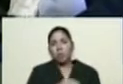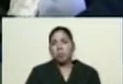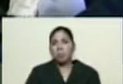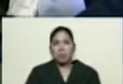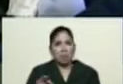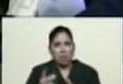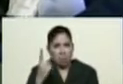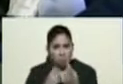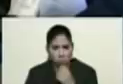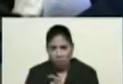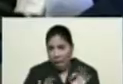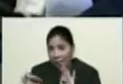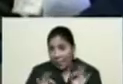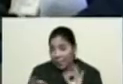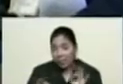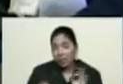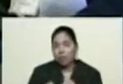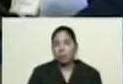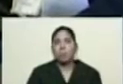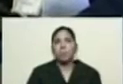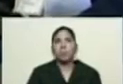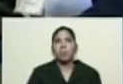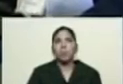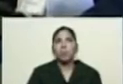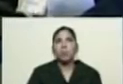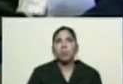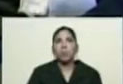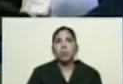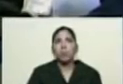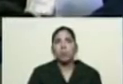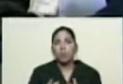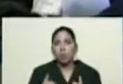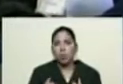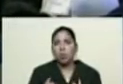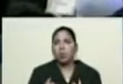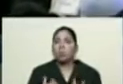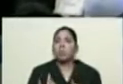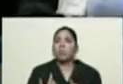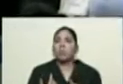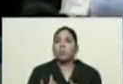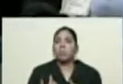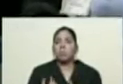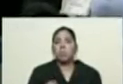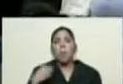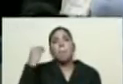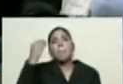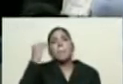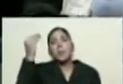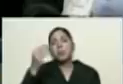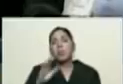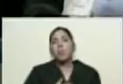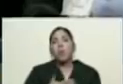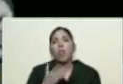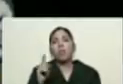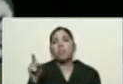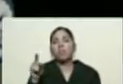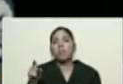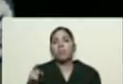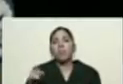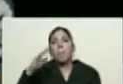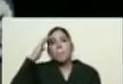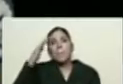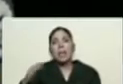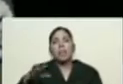preguntara, que él no descartaba una operación militar contra Venezuela. ¿Y qué alegaba